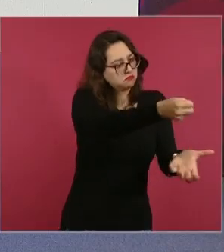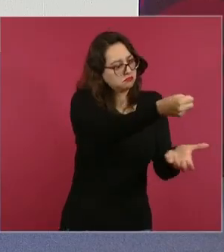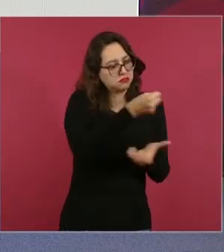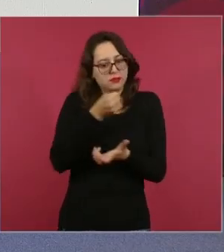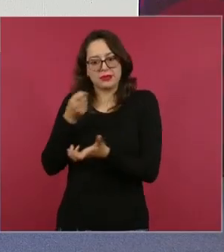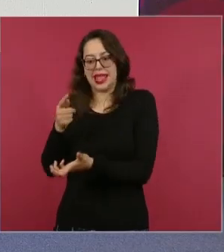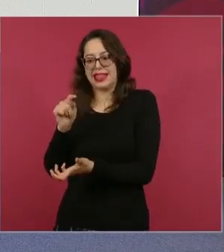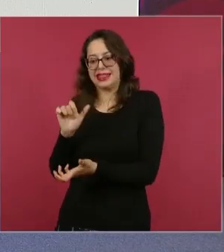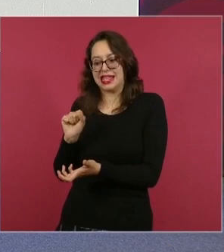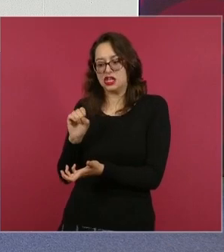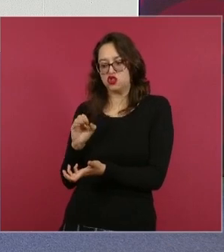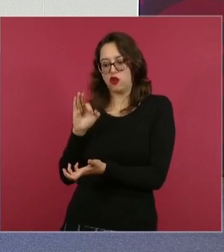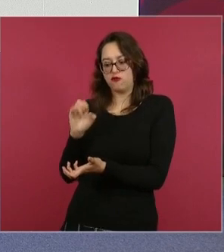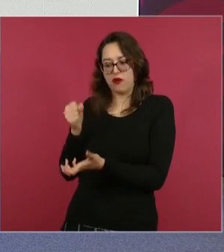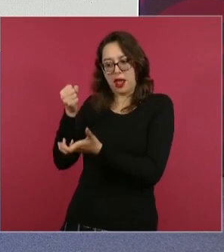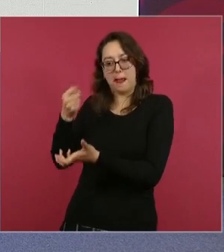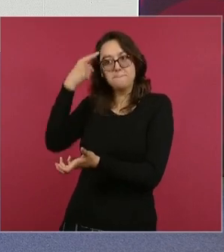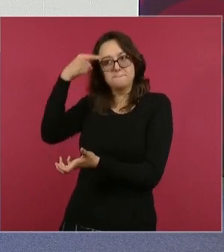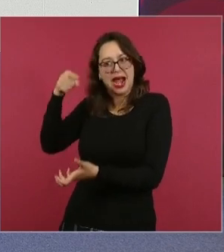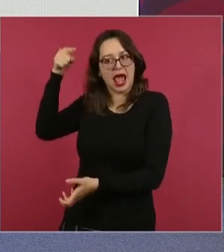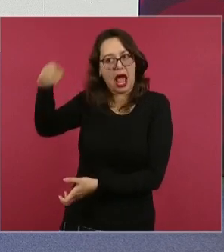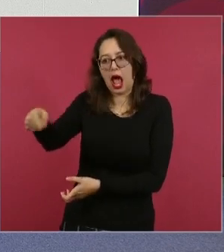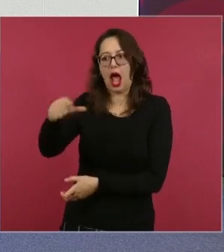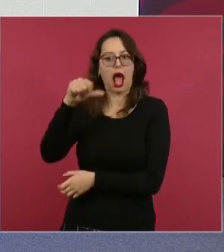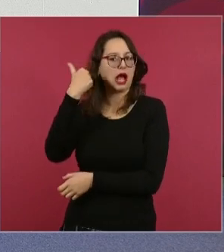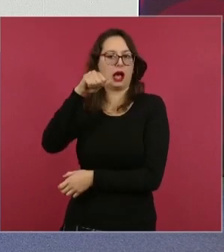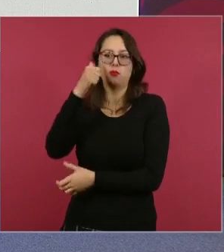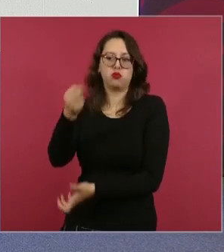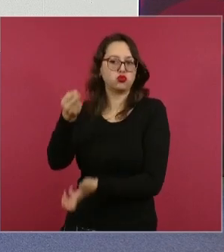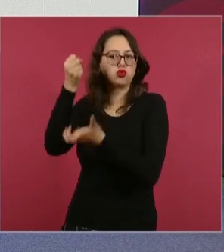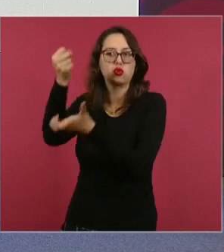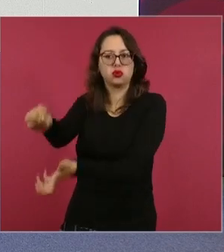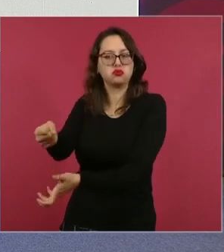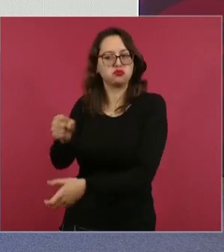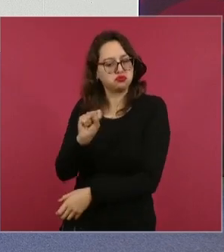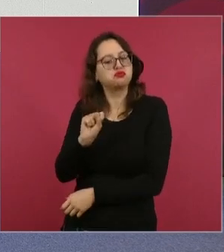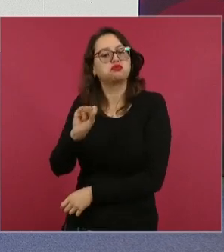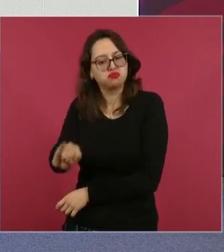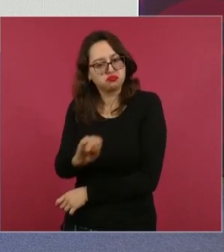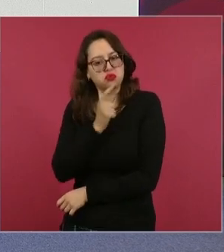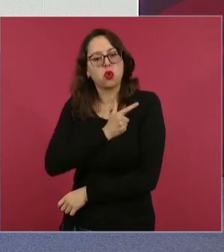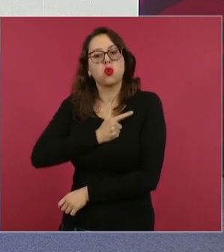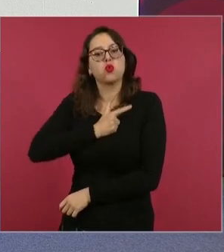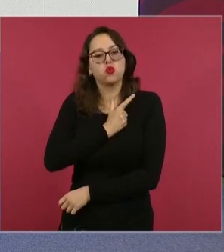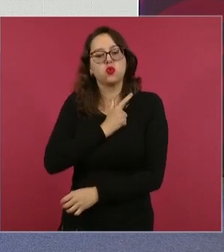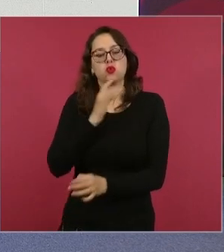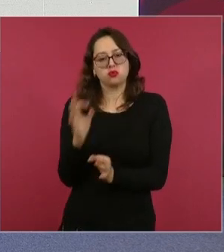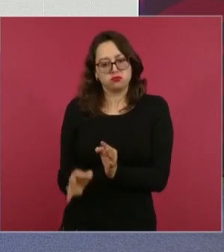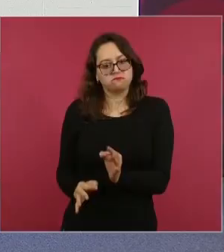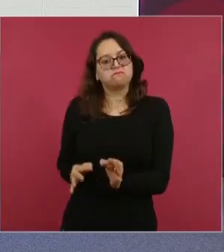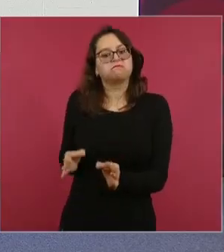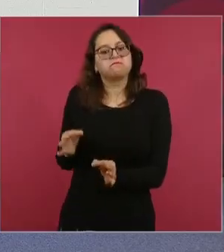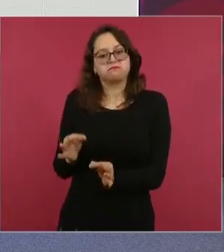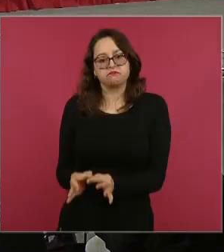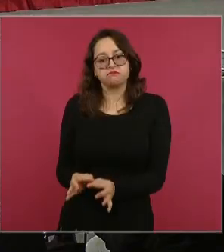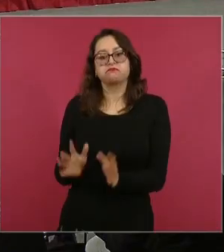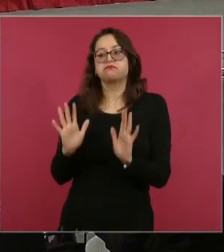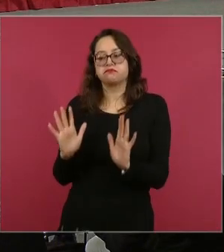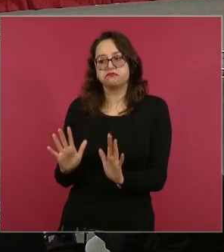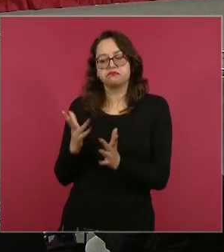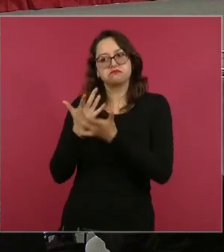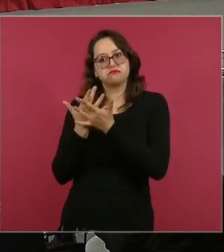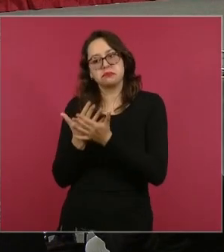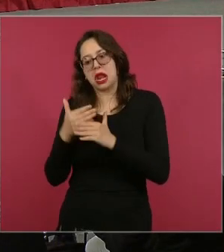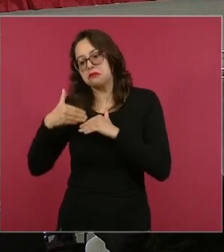de las personas damnificadas en el Estado de Guerrero sin más por el momento nos mantendremos pendientes de los